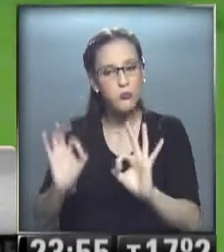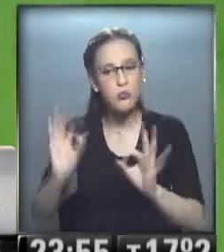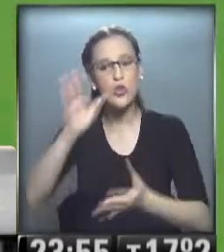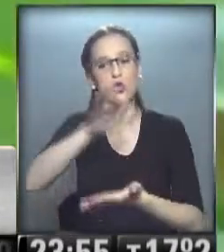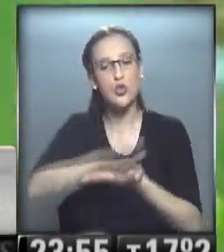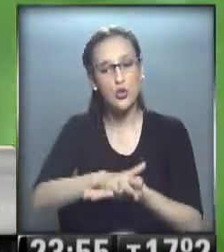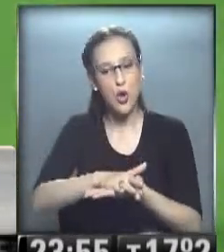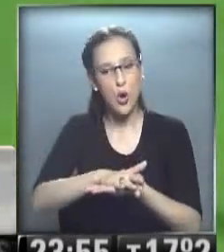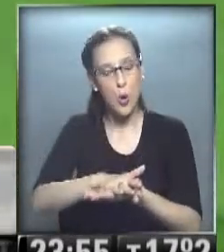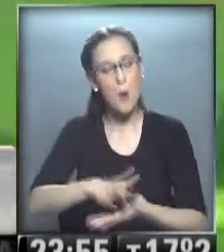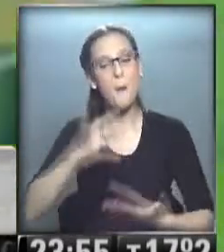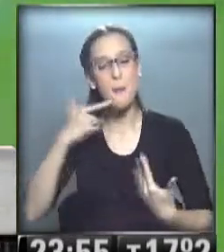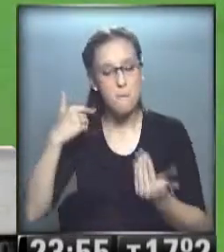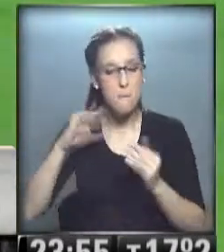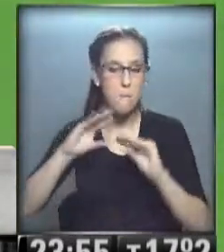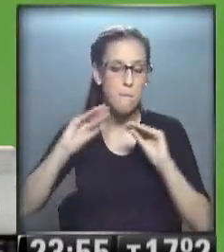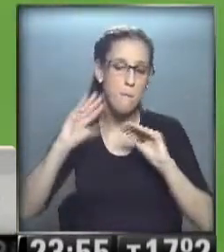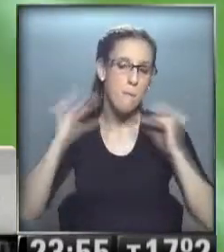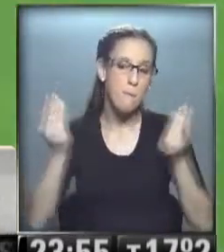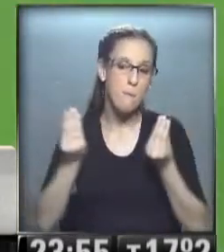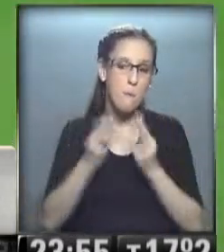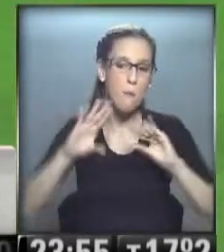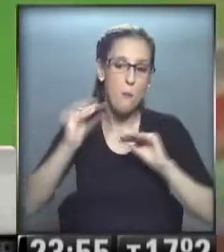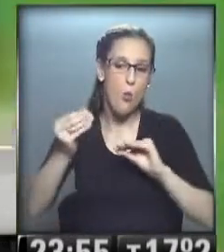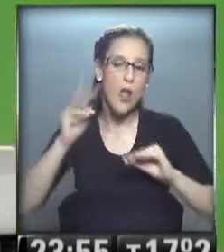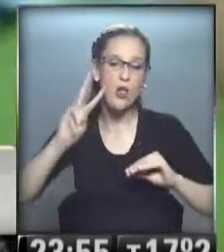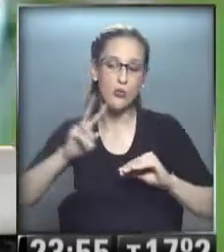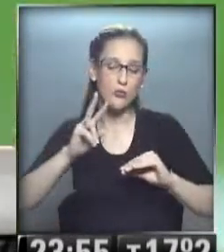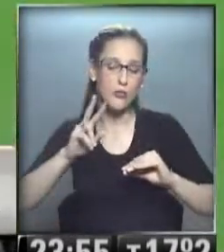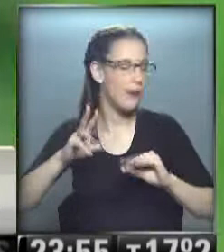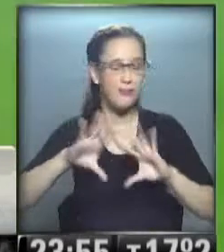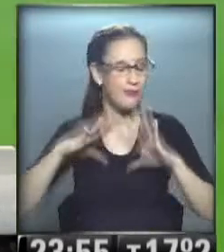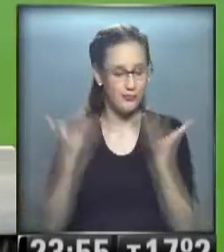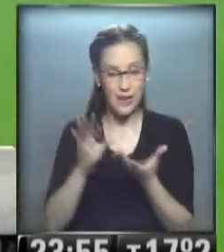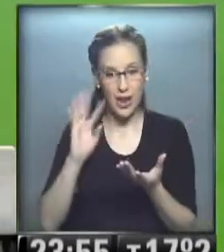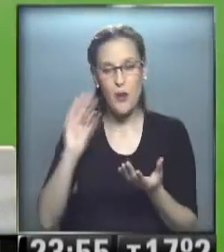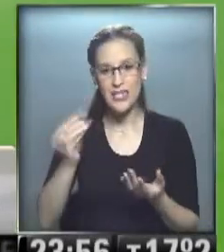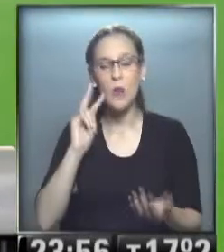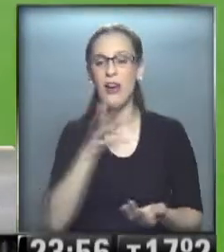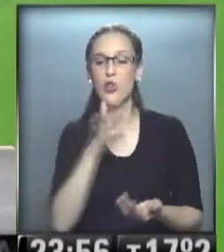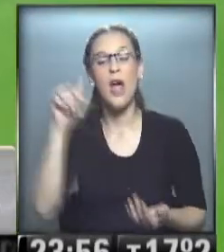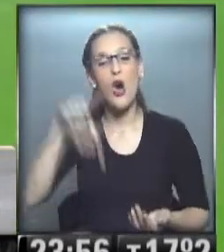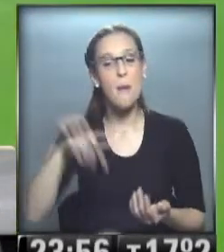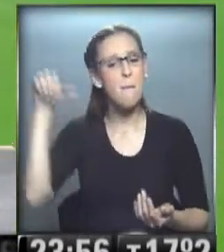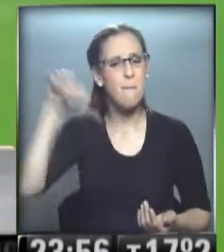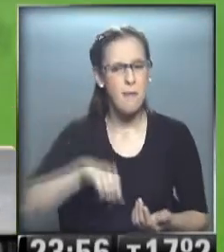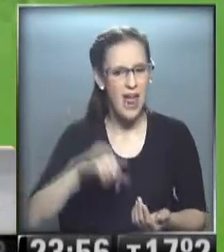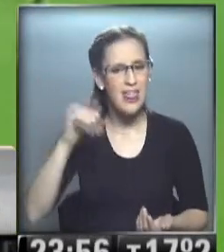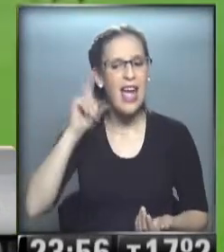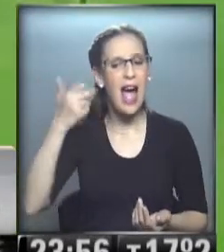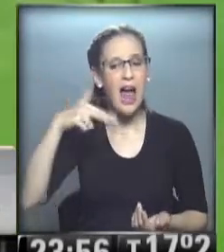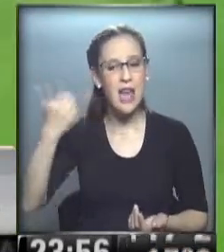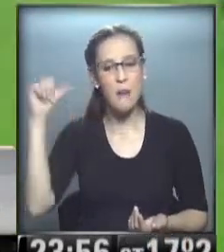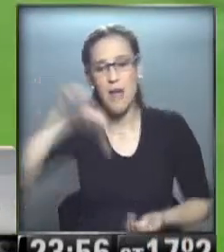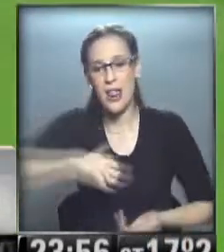ver con el próximo Mundial. Además, gana, pese a perder 2-1, frente a Egipto, se ha metido